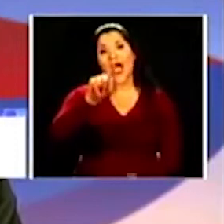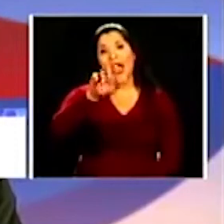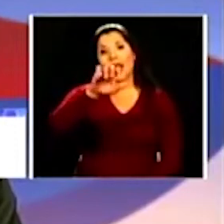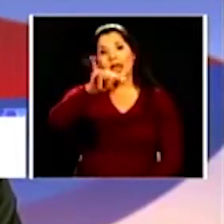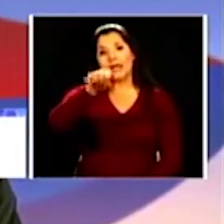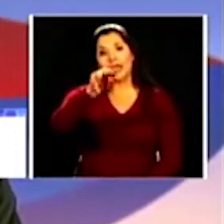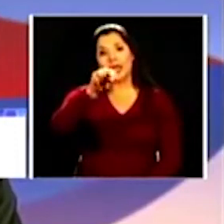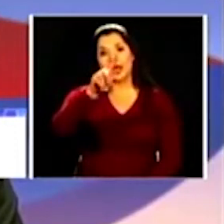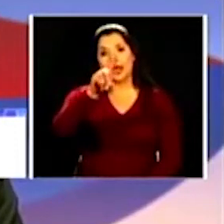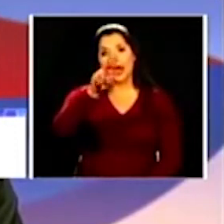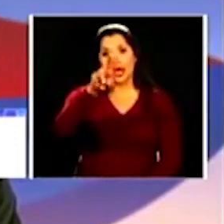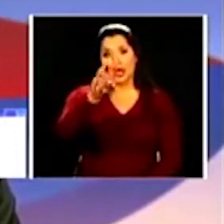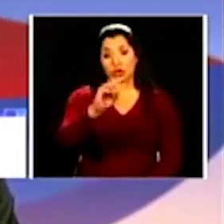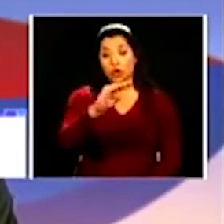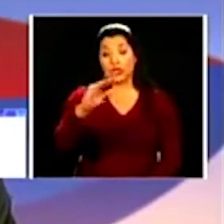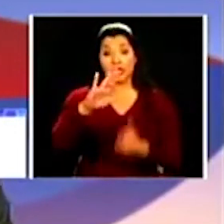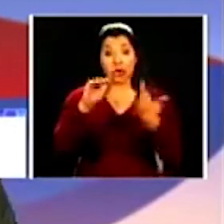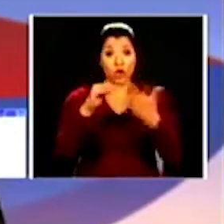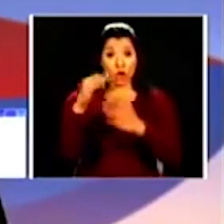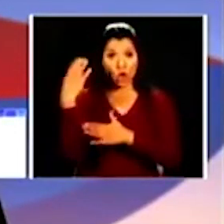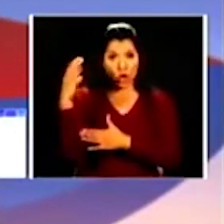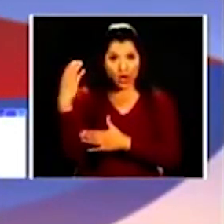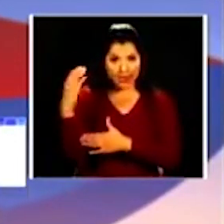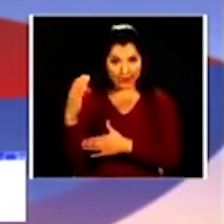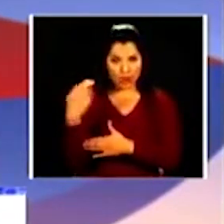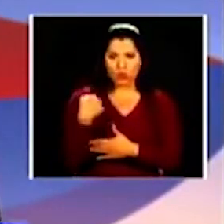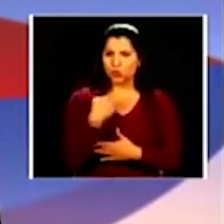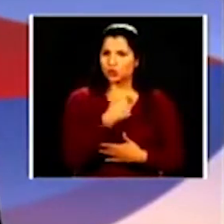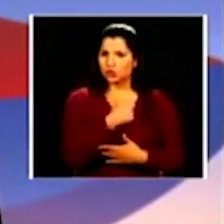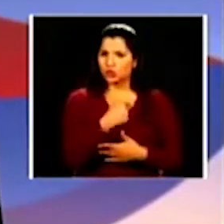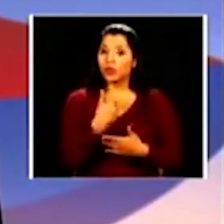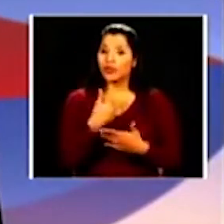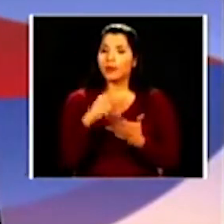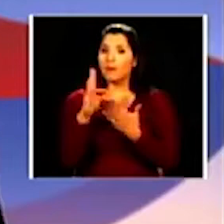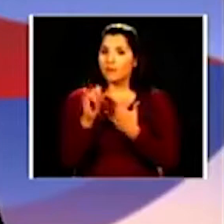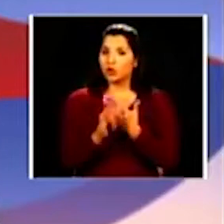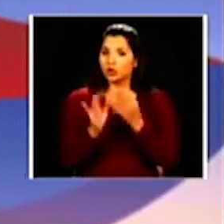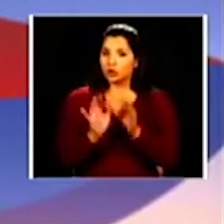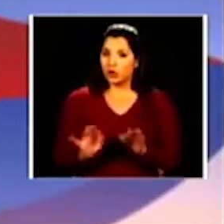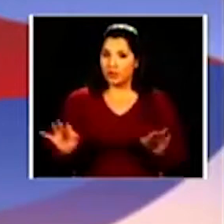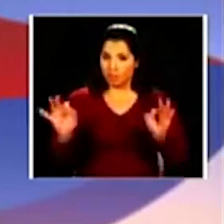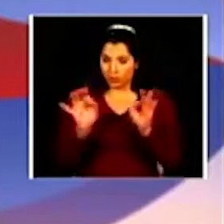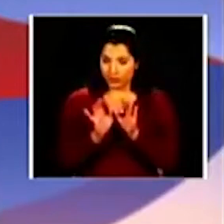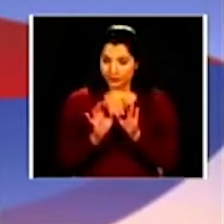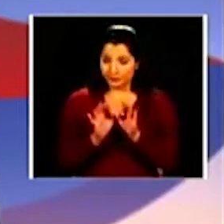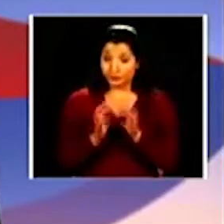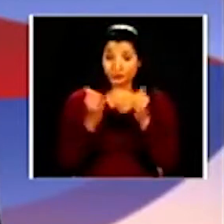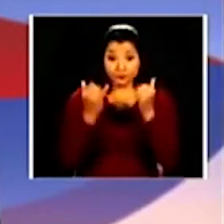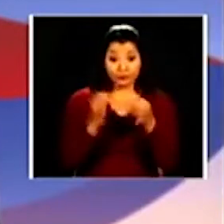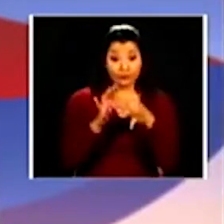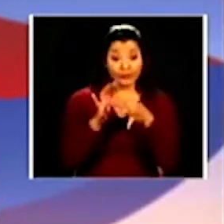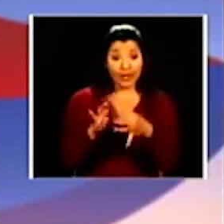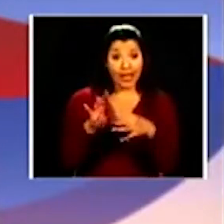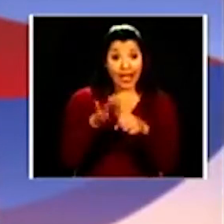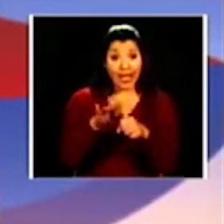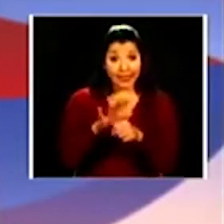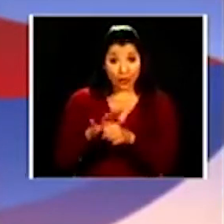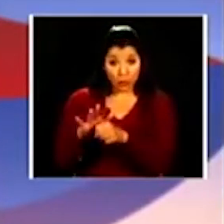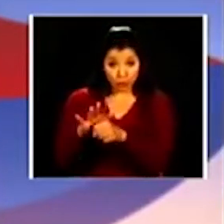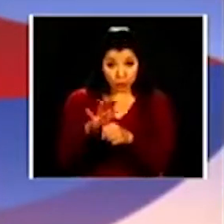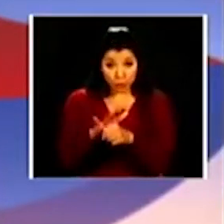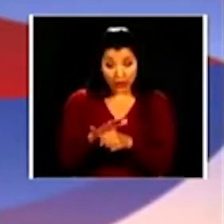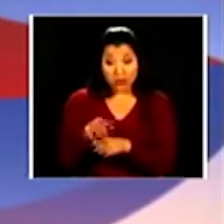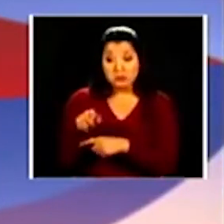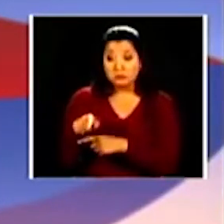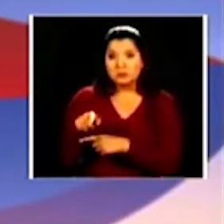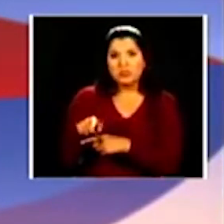toda la provincia de Cartago, con la cual tenemos proyectos muy importantes. En el caso en particular de la agricultura, una actividad que genera